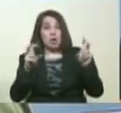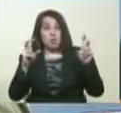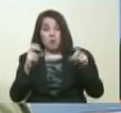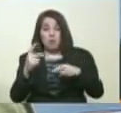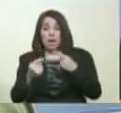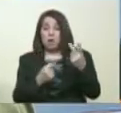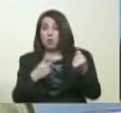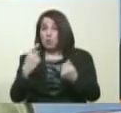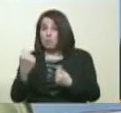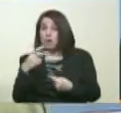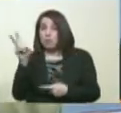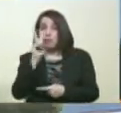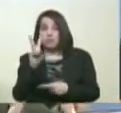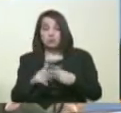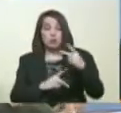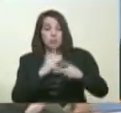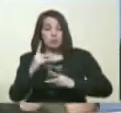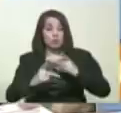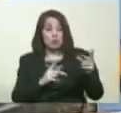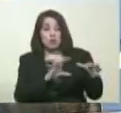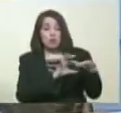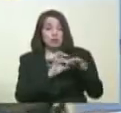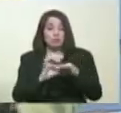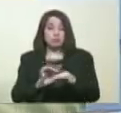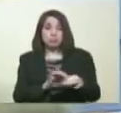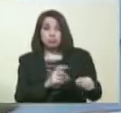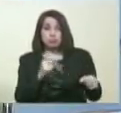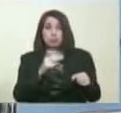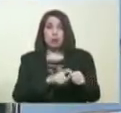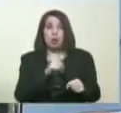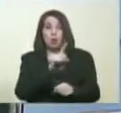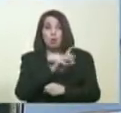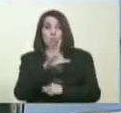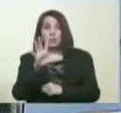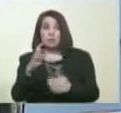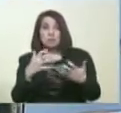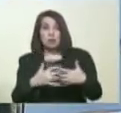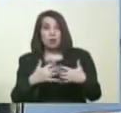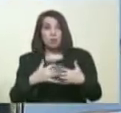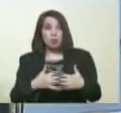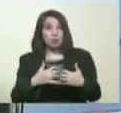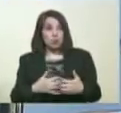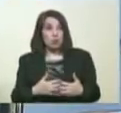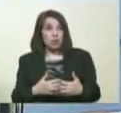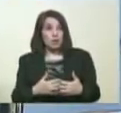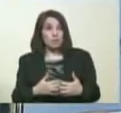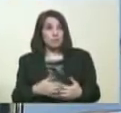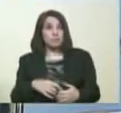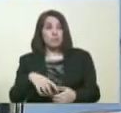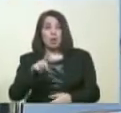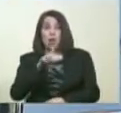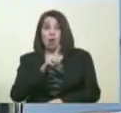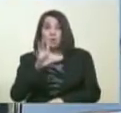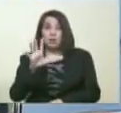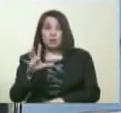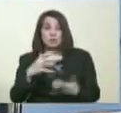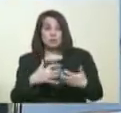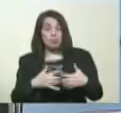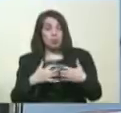Venezuela, productiva, articulando los 15 motores, aquí los tengo, los 15 motores